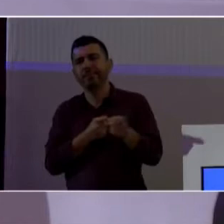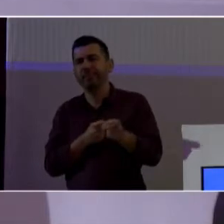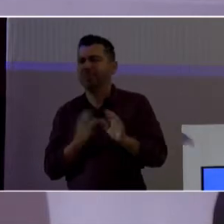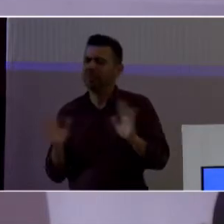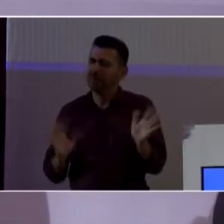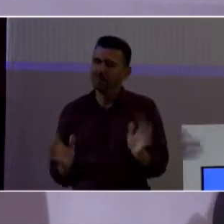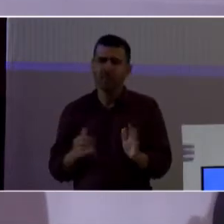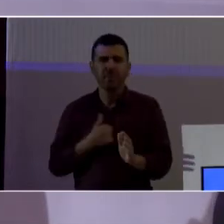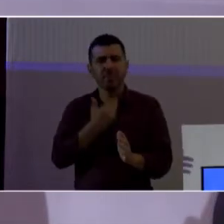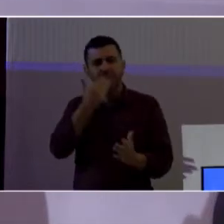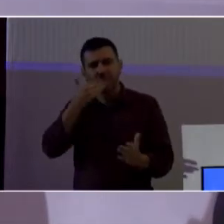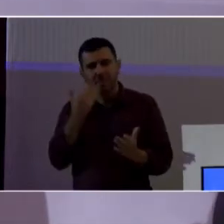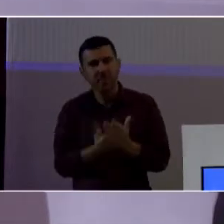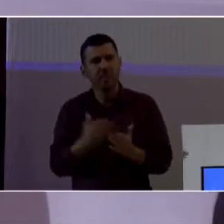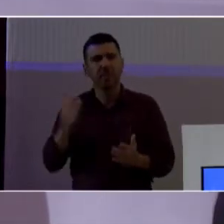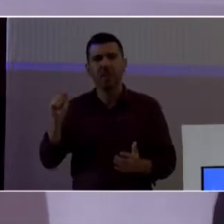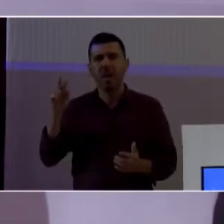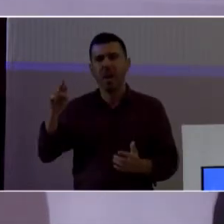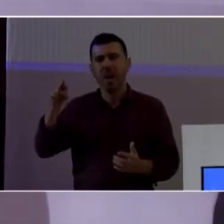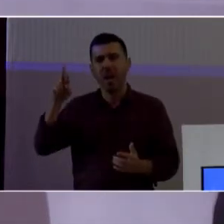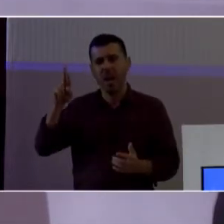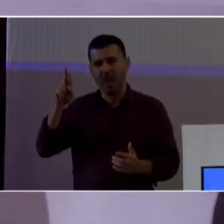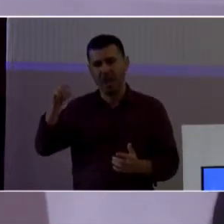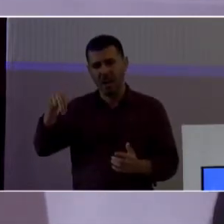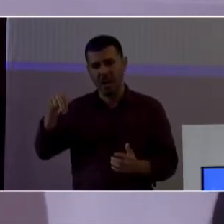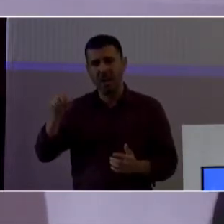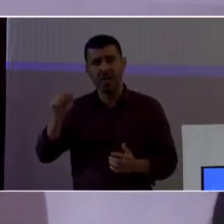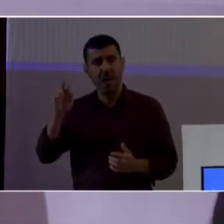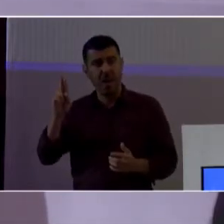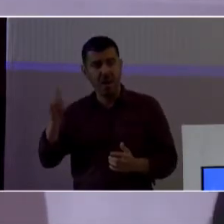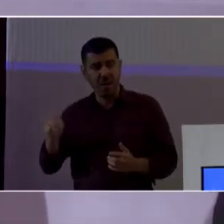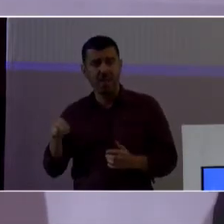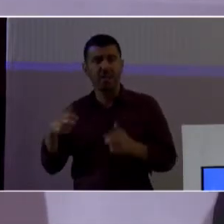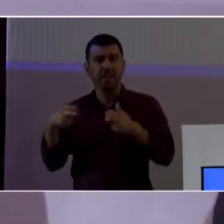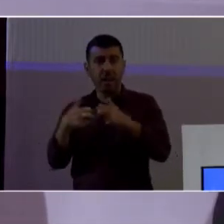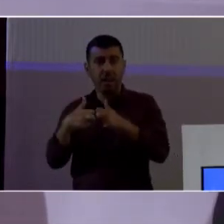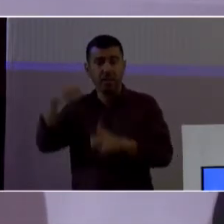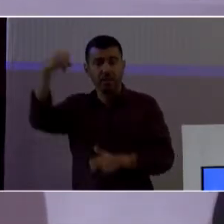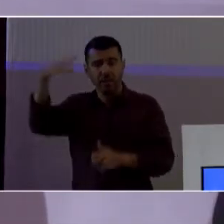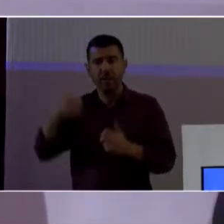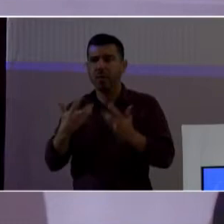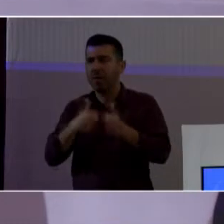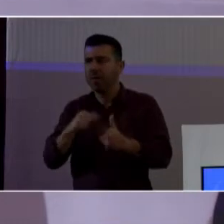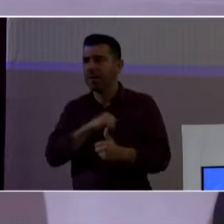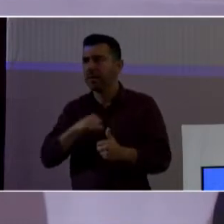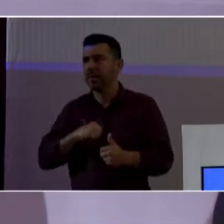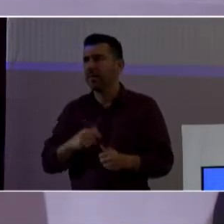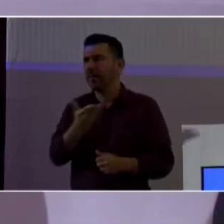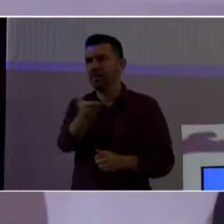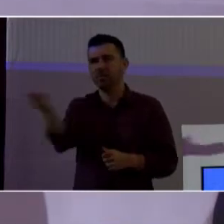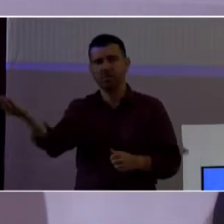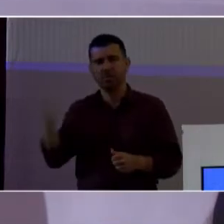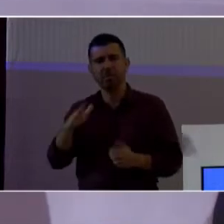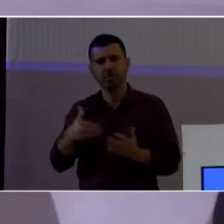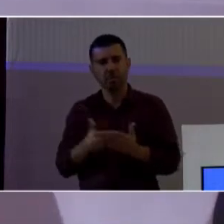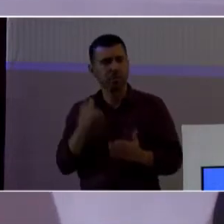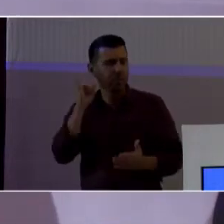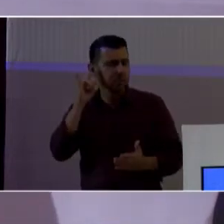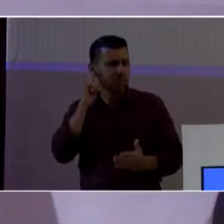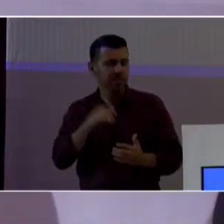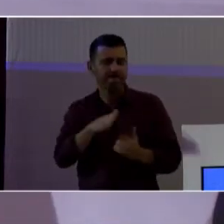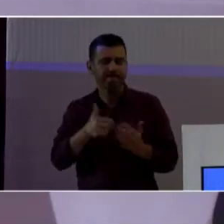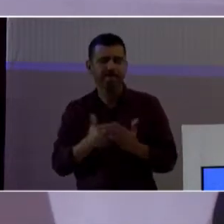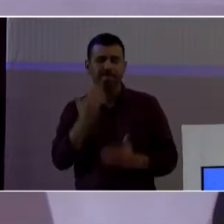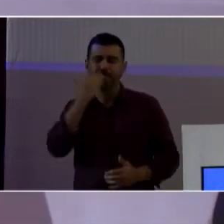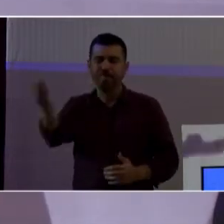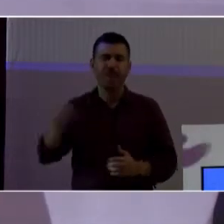a la ARN, gracias a la electrificadora y que a ustedes por estar aquí escuchándonos y que también puedan transmitir